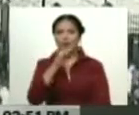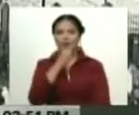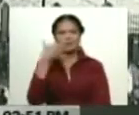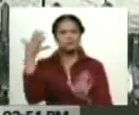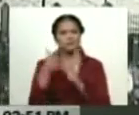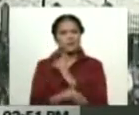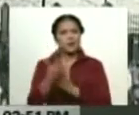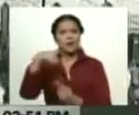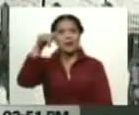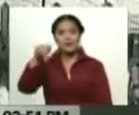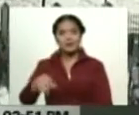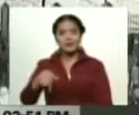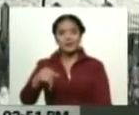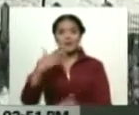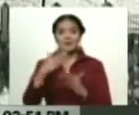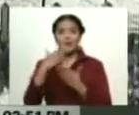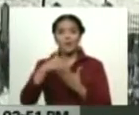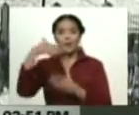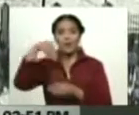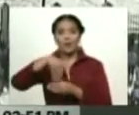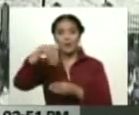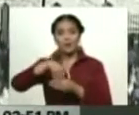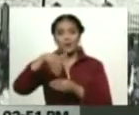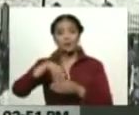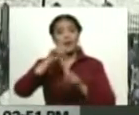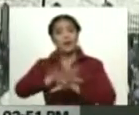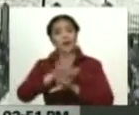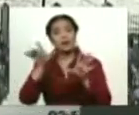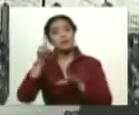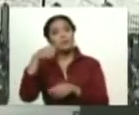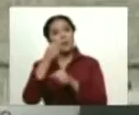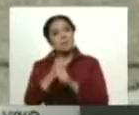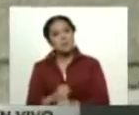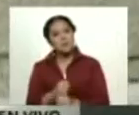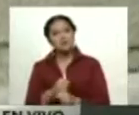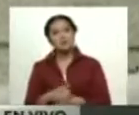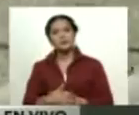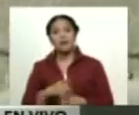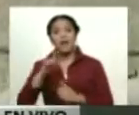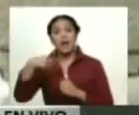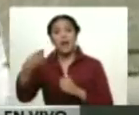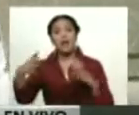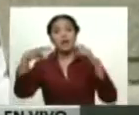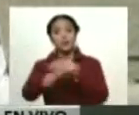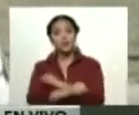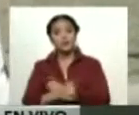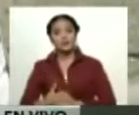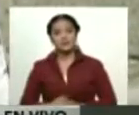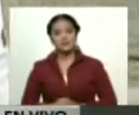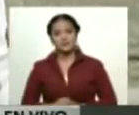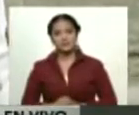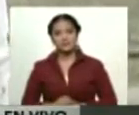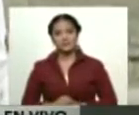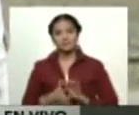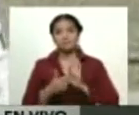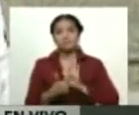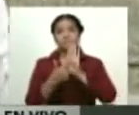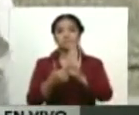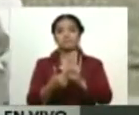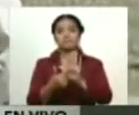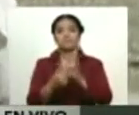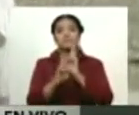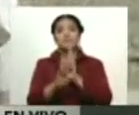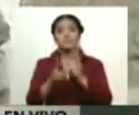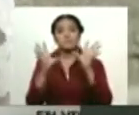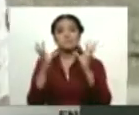ocurra en este centro de votación y, por supuesto, esperando lo que será en horas de la noche ya la presentación de los